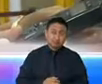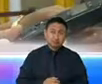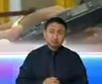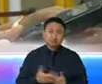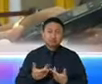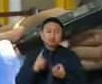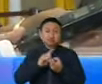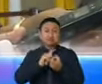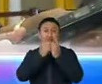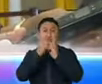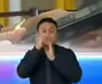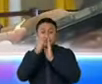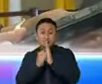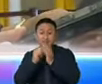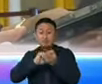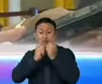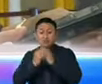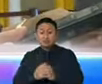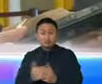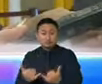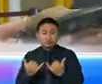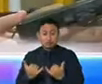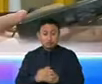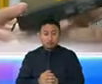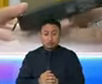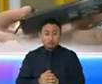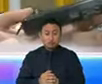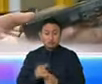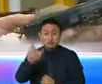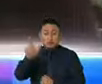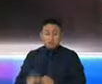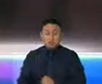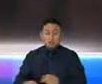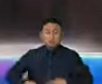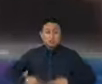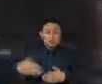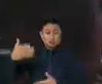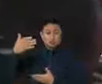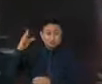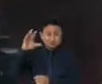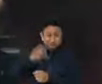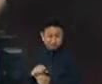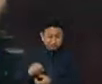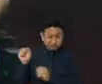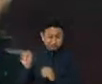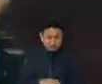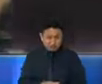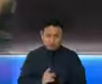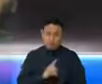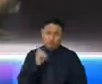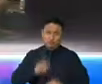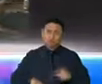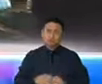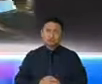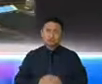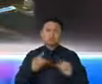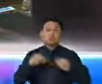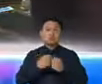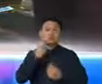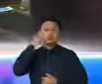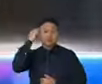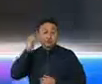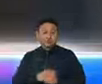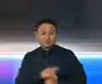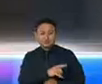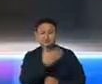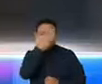día pretender que se puede manchar y se puede terminar la vida política de una persona. En el bando correísta dicen conocer la razón del por qué algunos morenistas